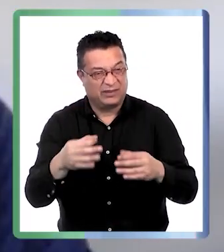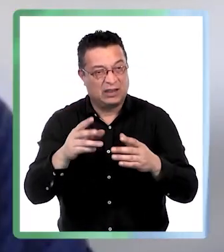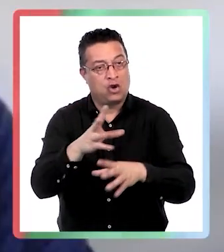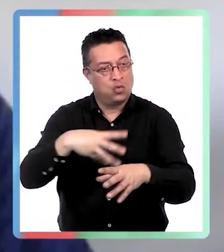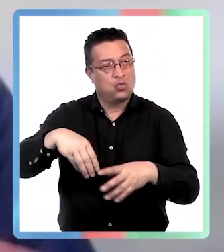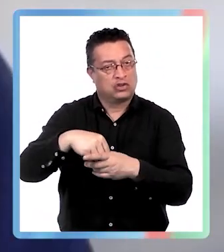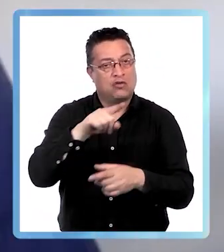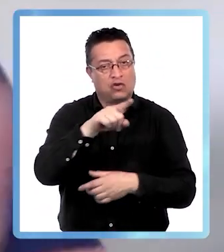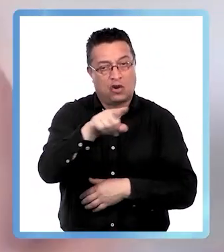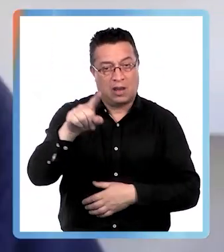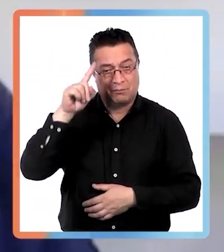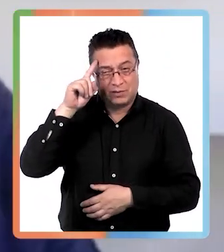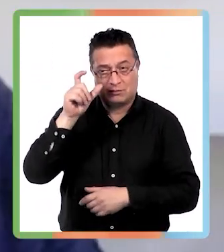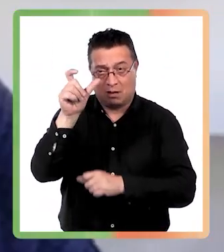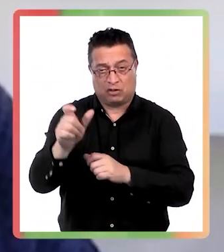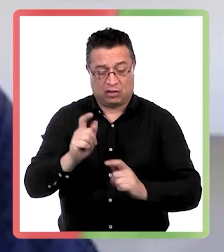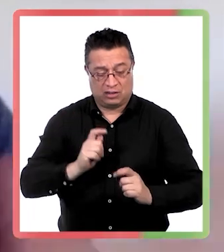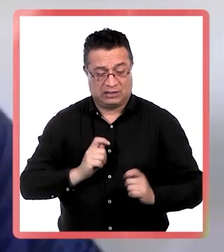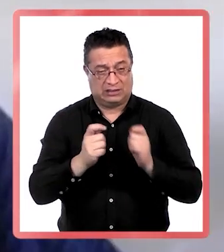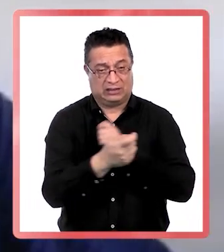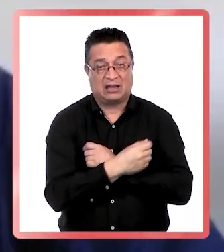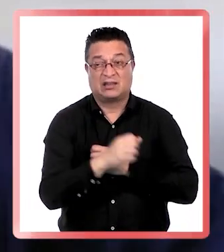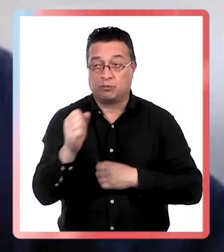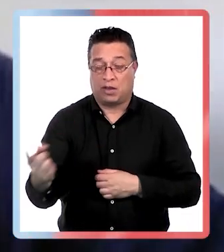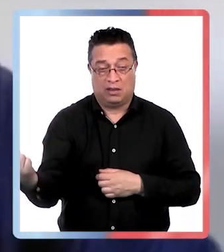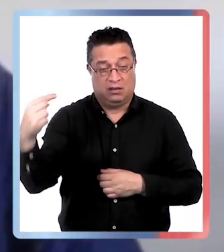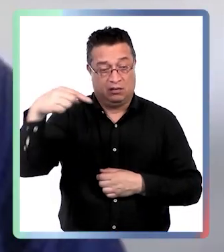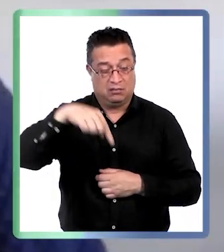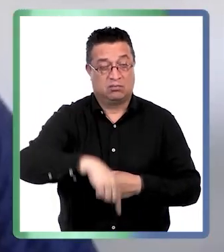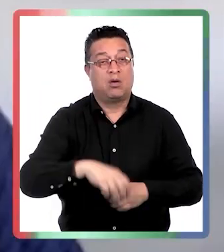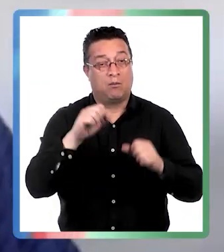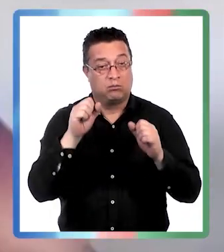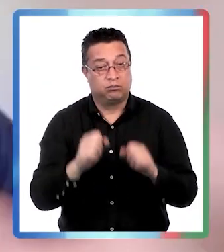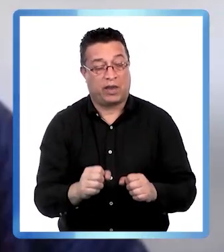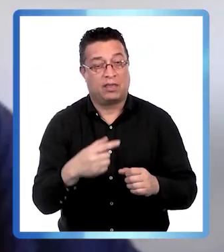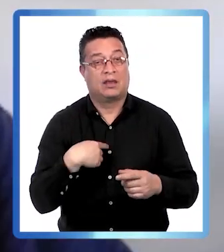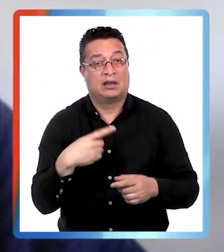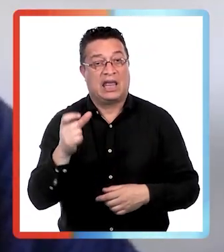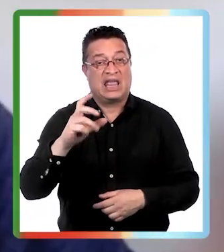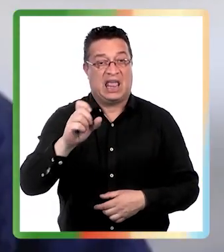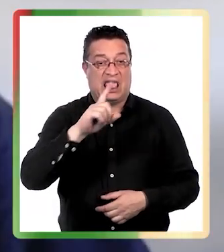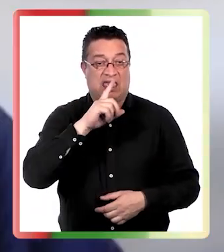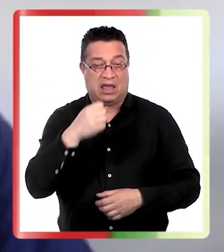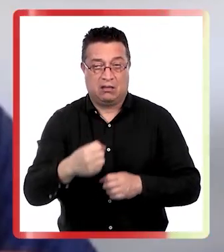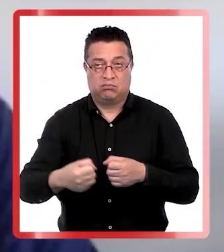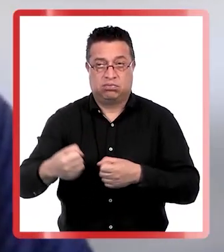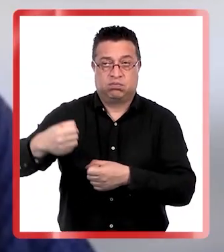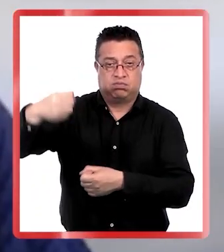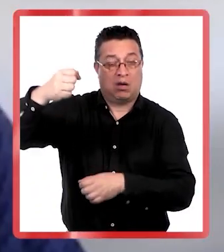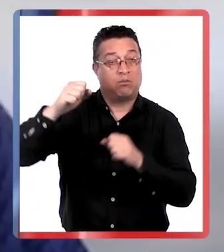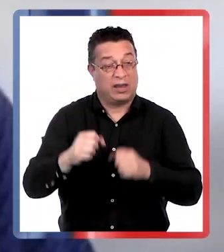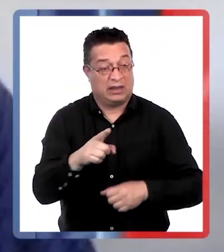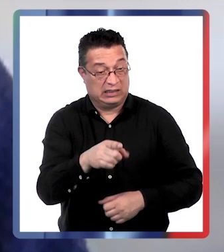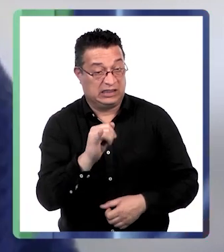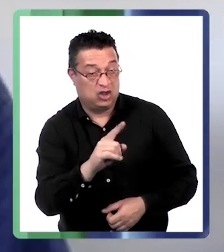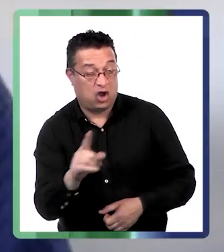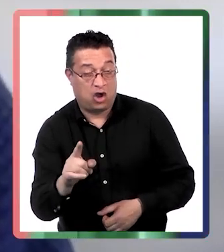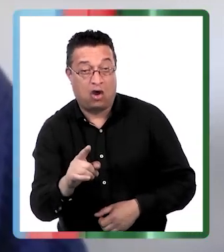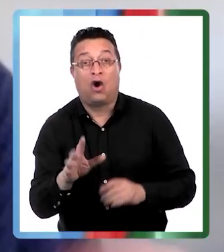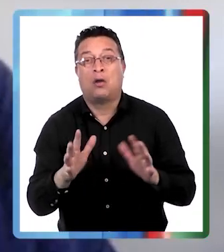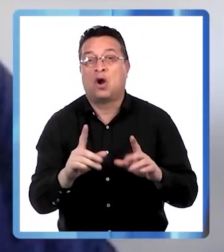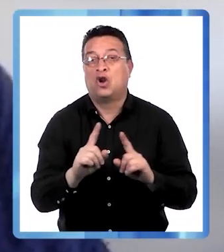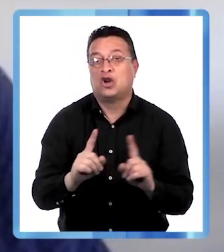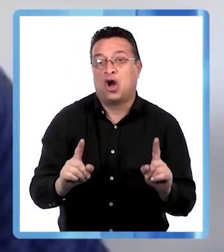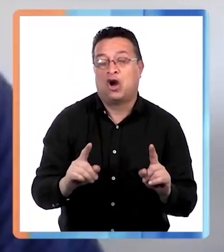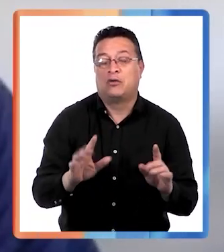realmente inclusivo. ¿Crees que una persona trans pudiera llegar a ser él o la CEO o gerente general de la empresa o